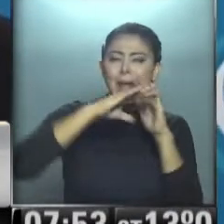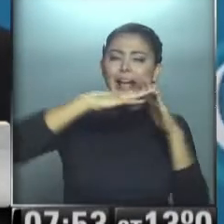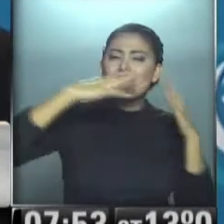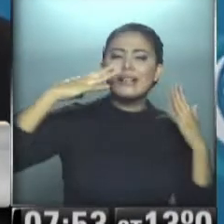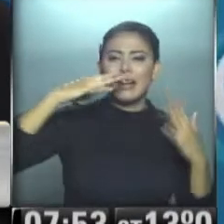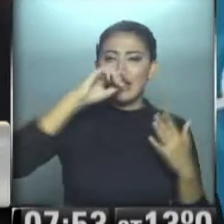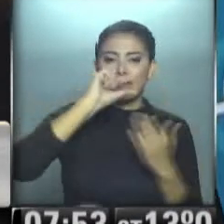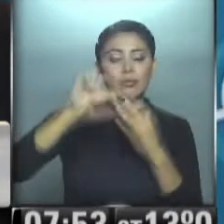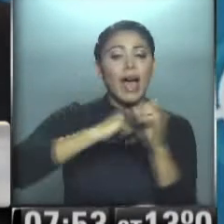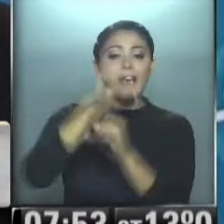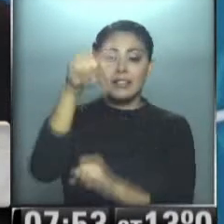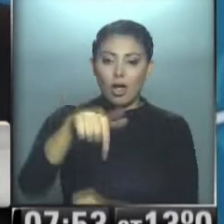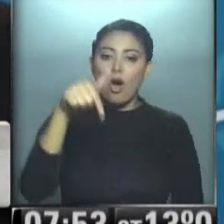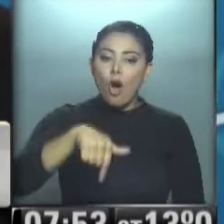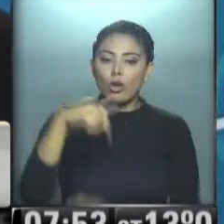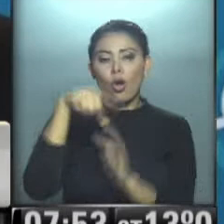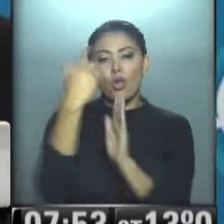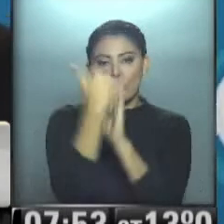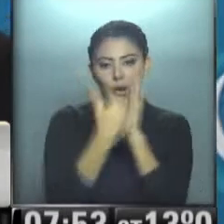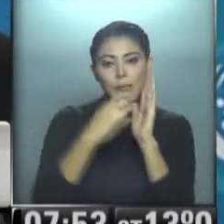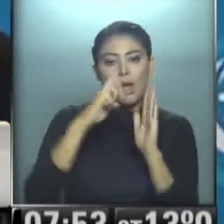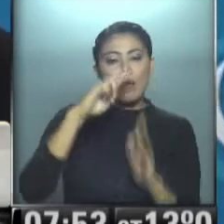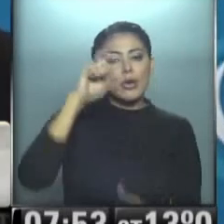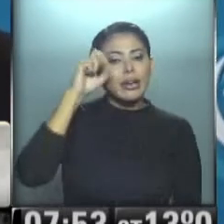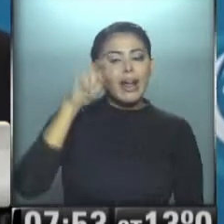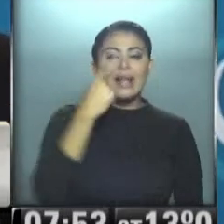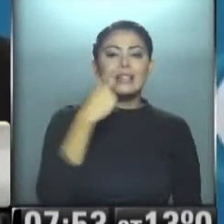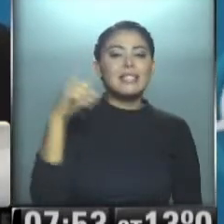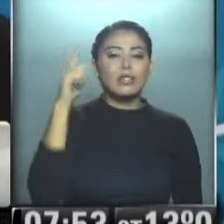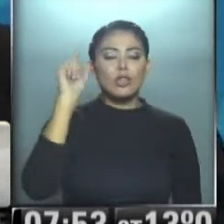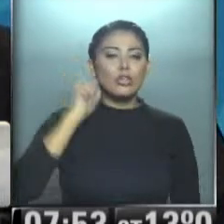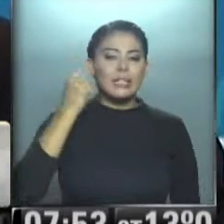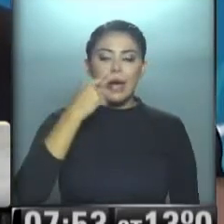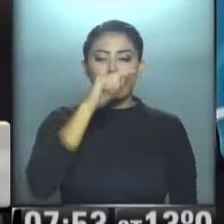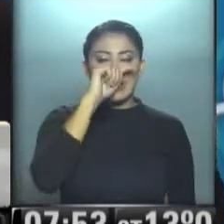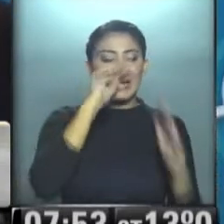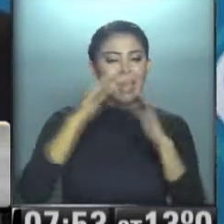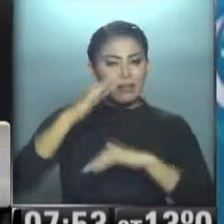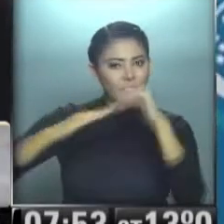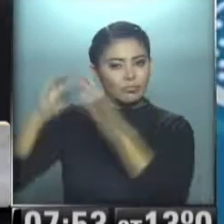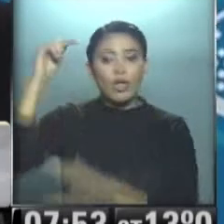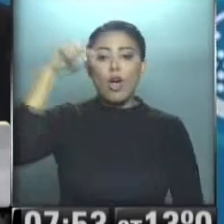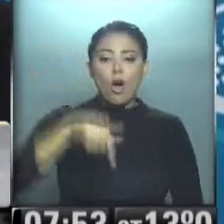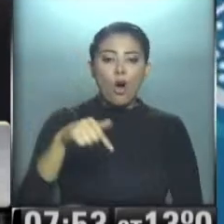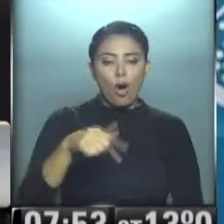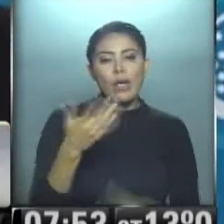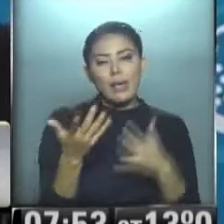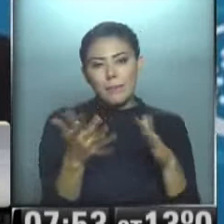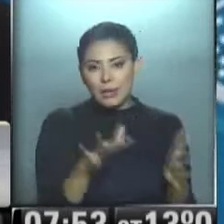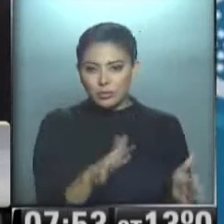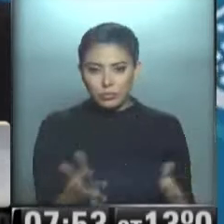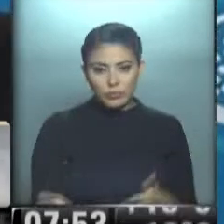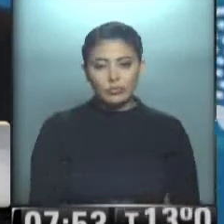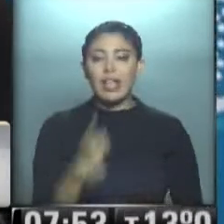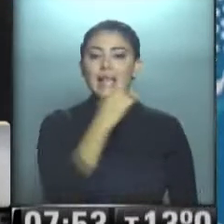hasta hoy hoy el programa procrear con 113 mil viviendas en marcha hoy vamos a tener aproximadamente